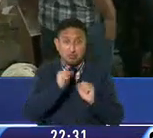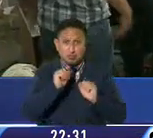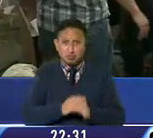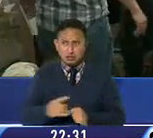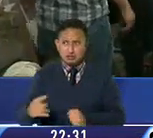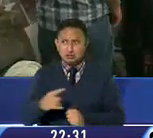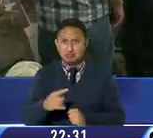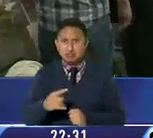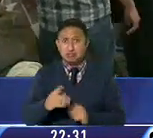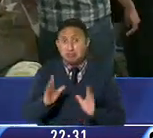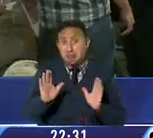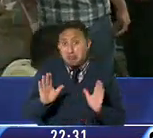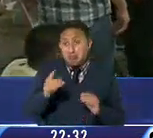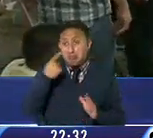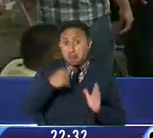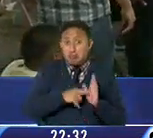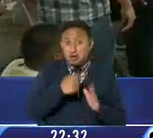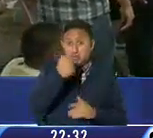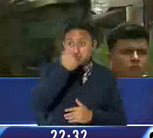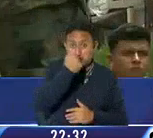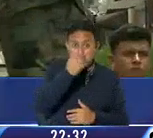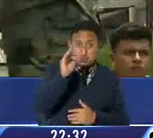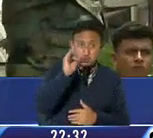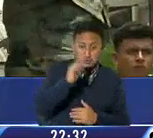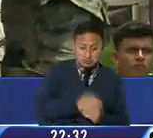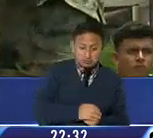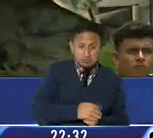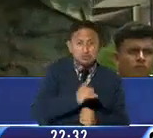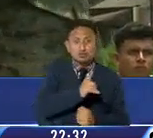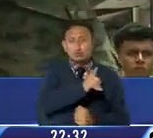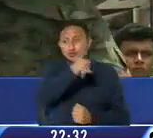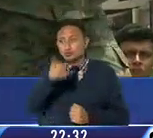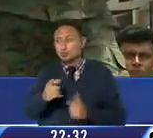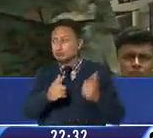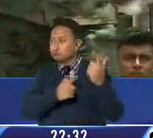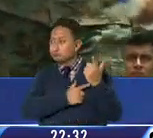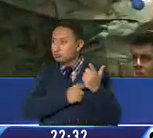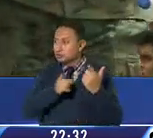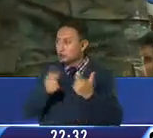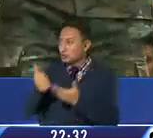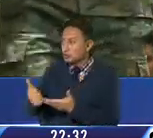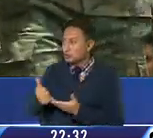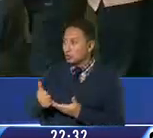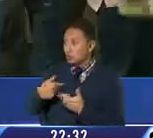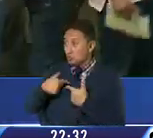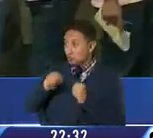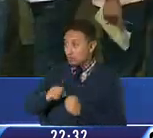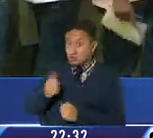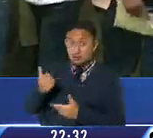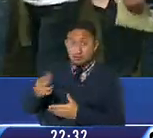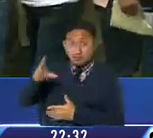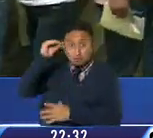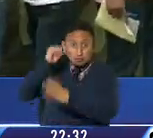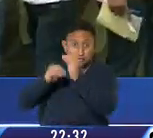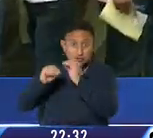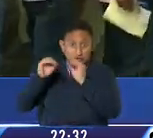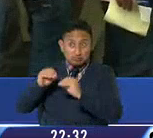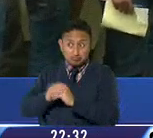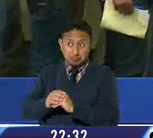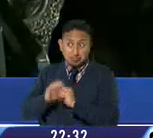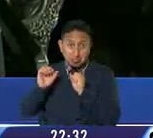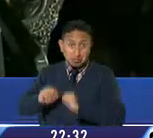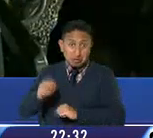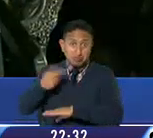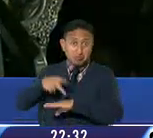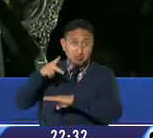aspectos negativos como el consumo de drogas, tengan en las Fuerzas Armadas una fuente donde puedan alimentarse, educarse e inclusive adquirir